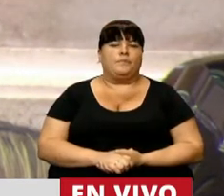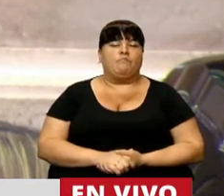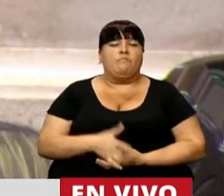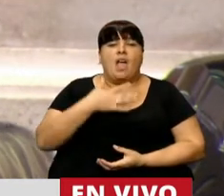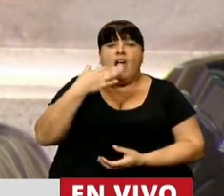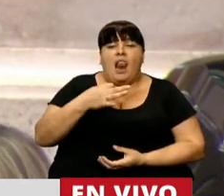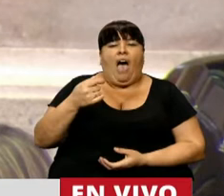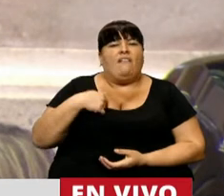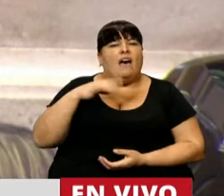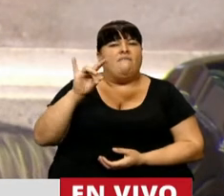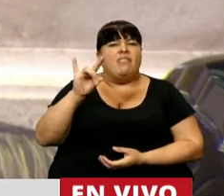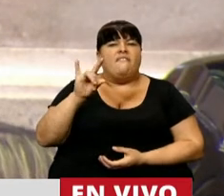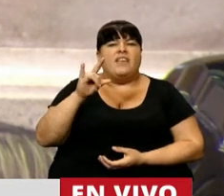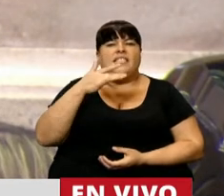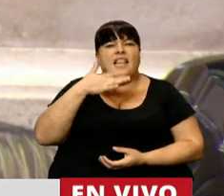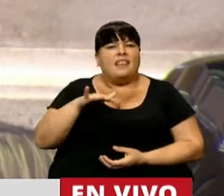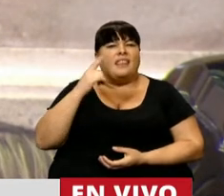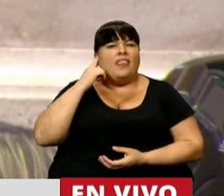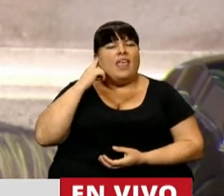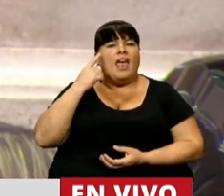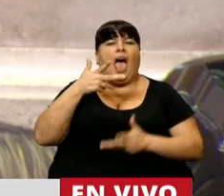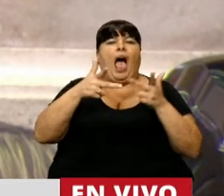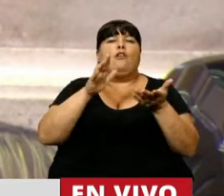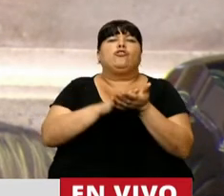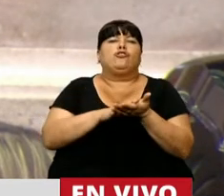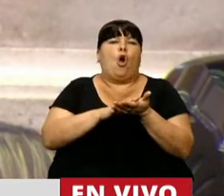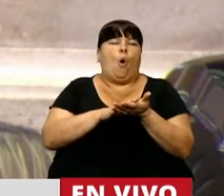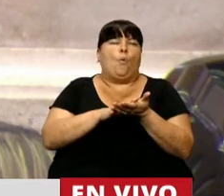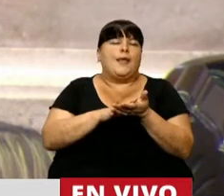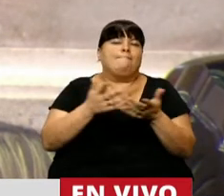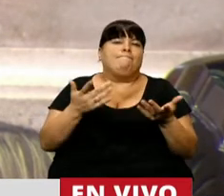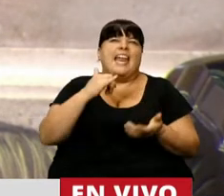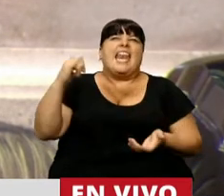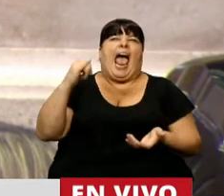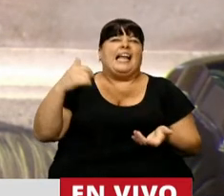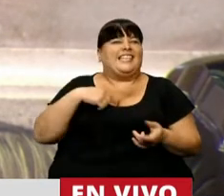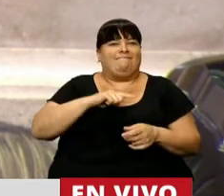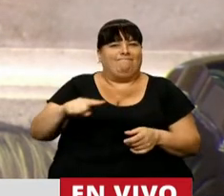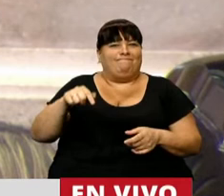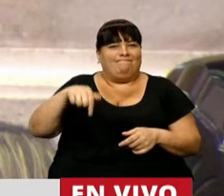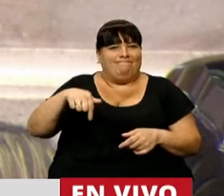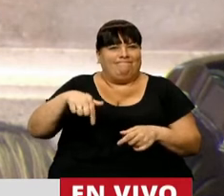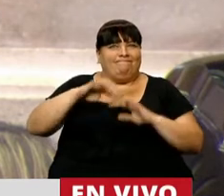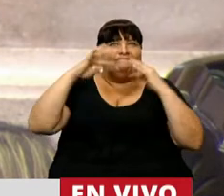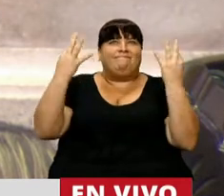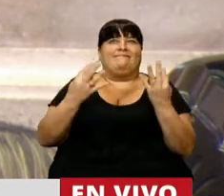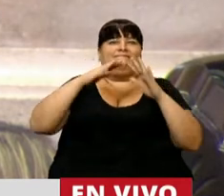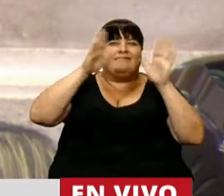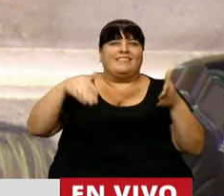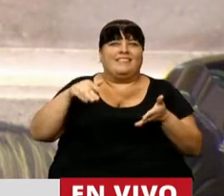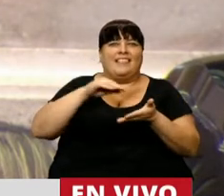La verdad que a mí me cuesta mucho tener que hablar en forma negativa en esta honorable